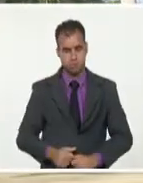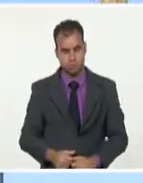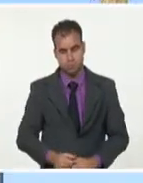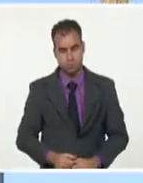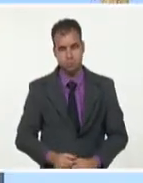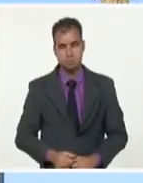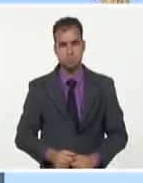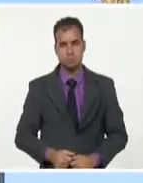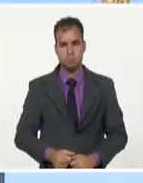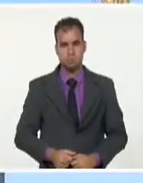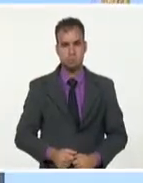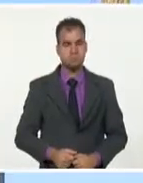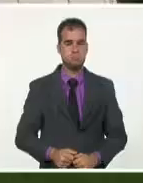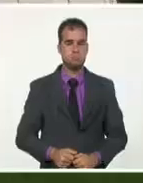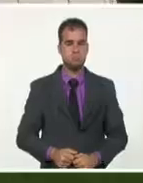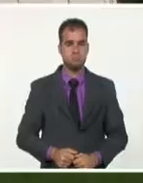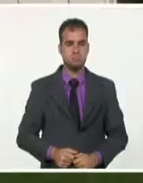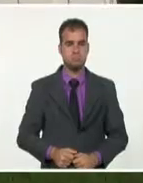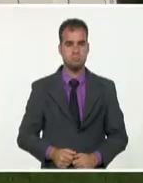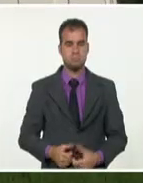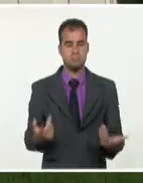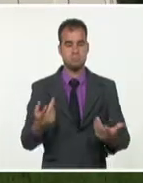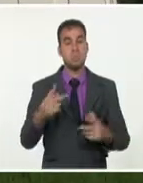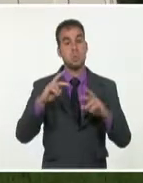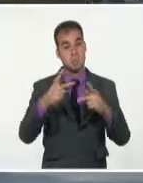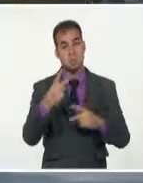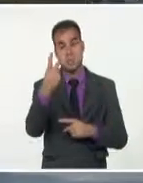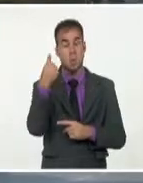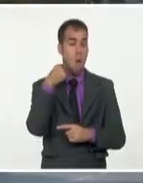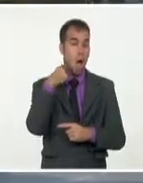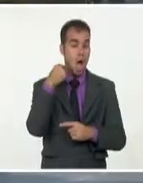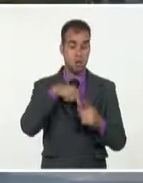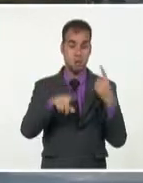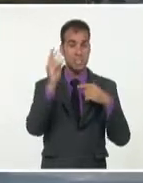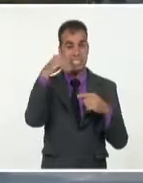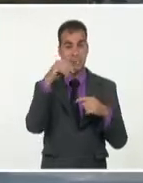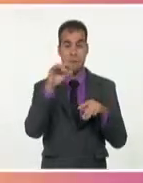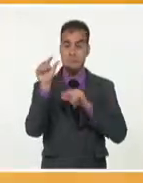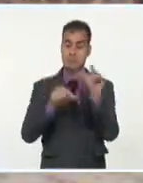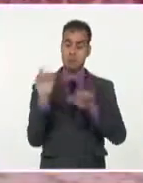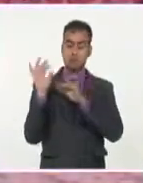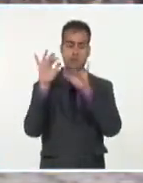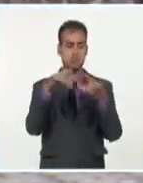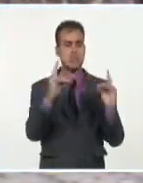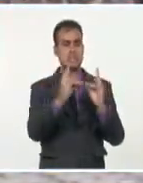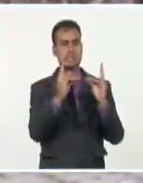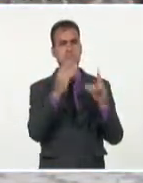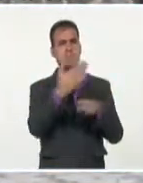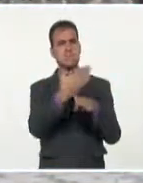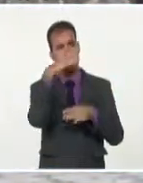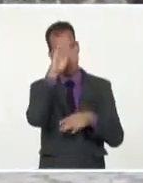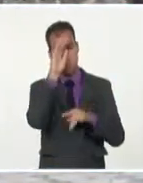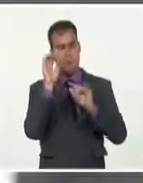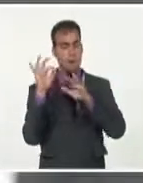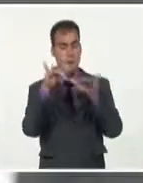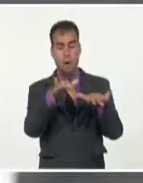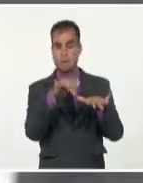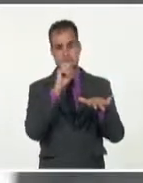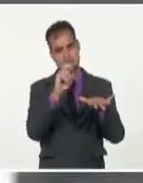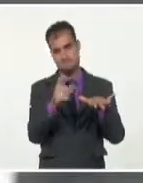Por segundo año consecutivo hay más silencio del habitual este domingo de mayo en el Camposanto Santiaguero. El sitial extrañó los afectos